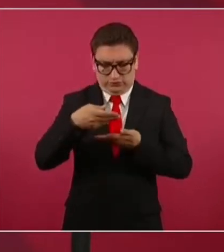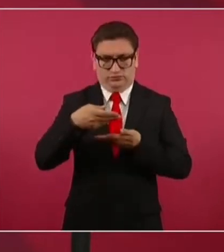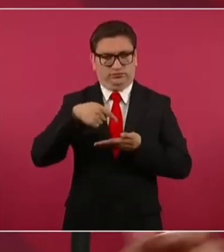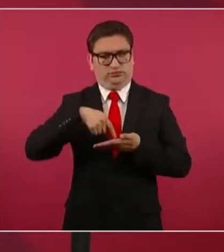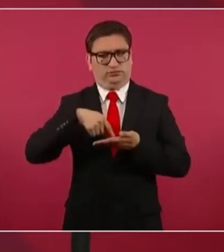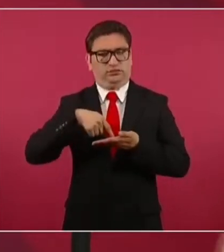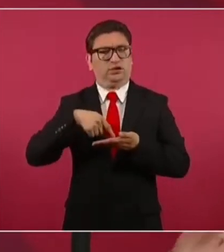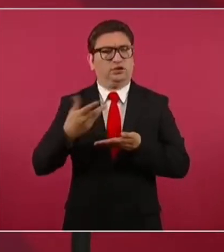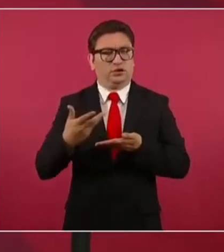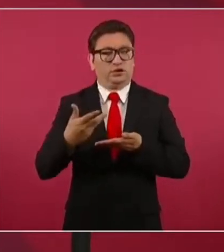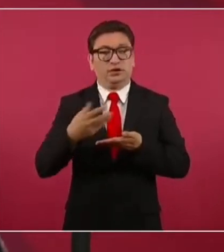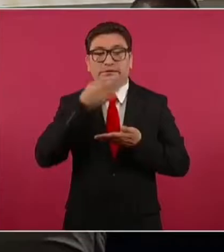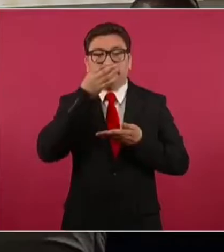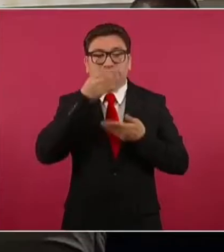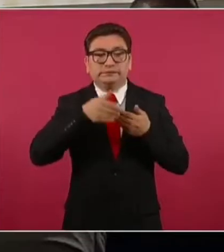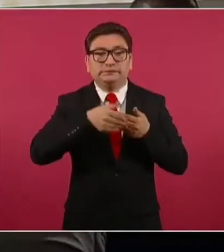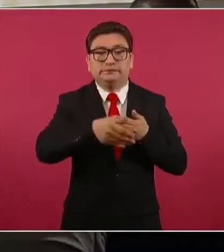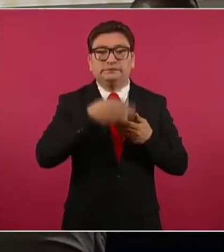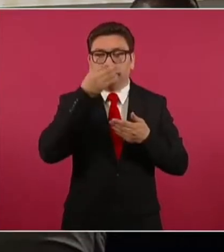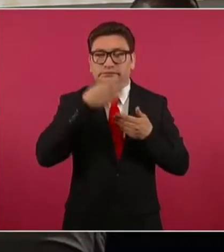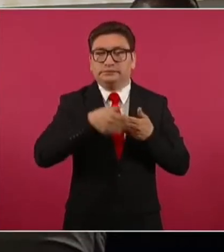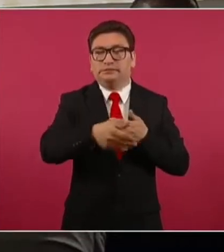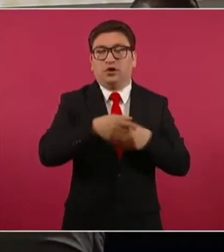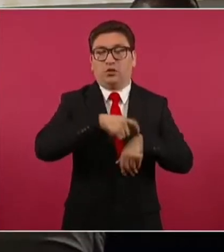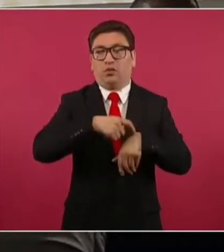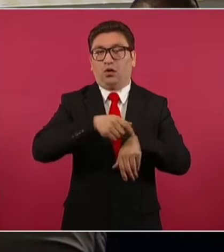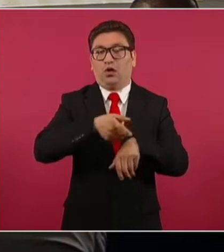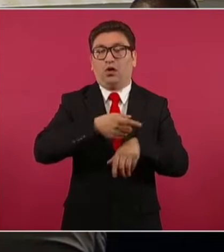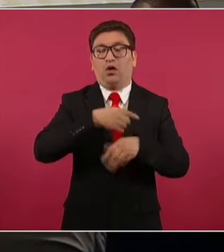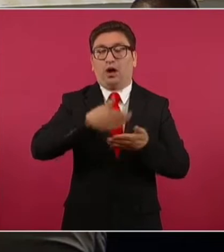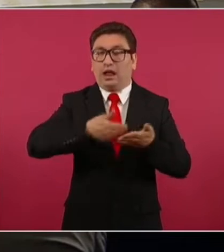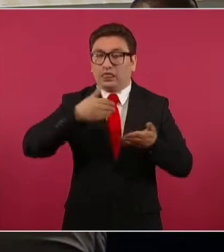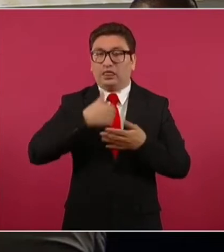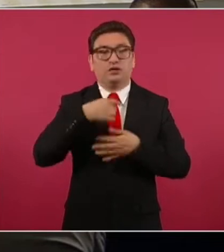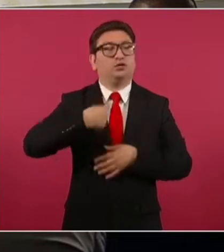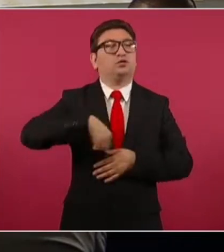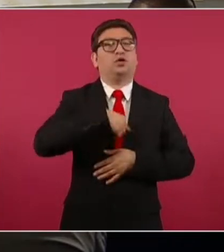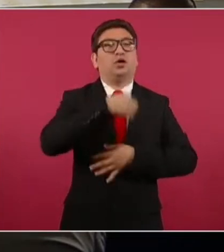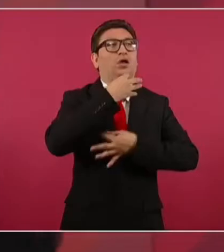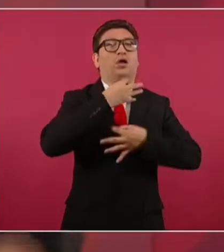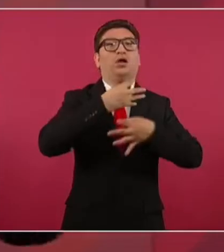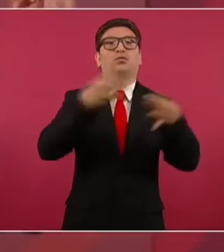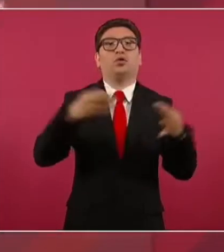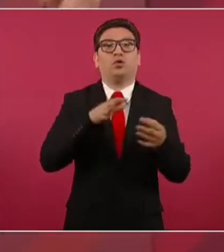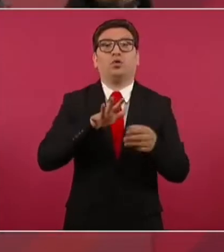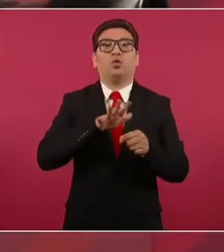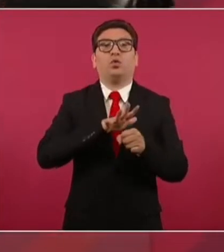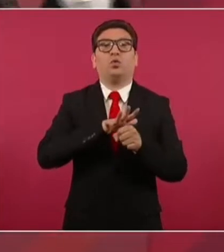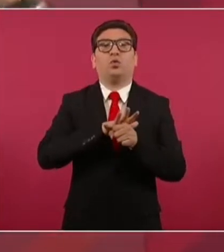unas horas antes de que nosotros diéramos a conocer cuál iba a